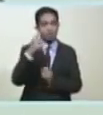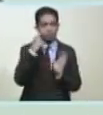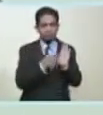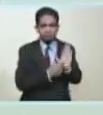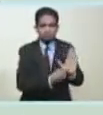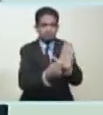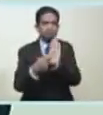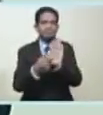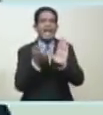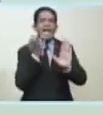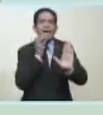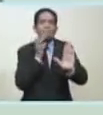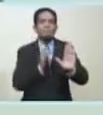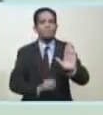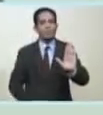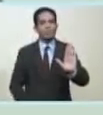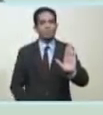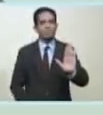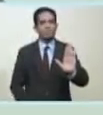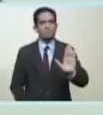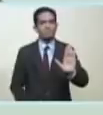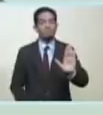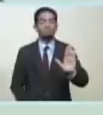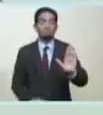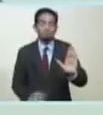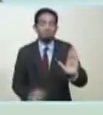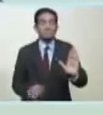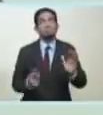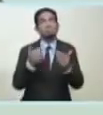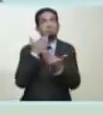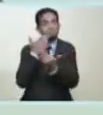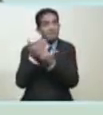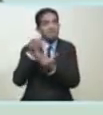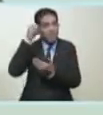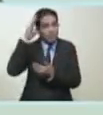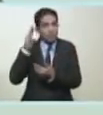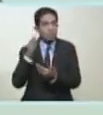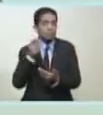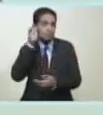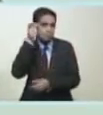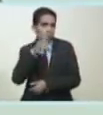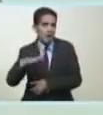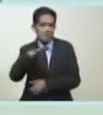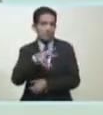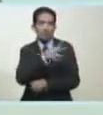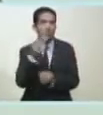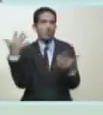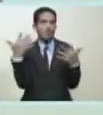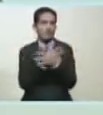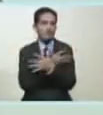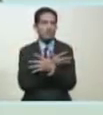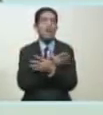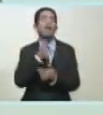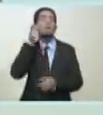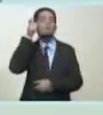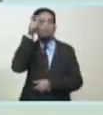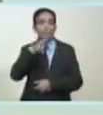Es así. Menos mal que es el pueblo la vanguardia. Menos mal. Y el pueblo no se confunde. El pueblo va para